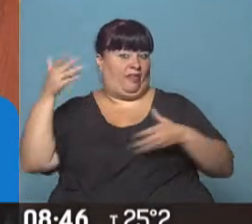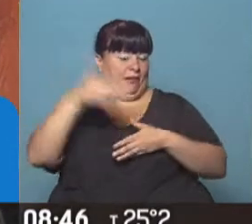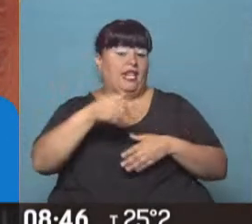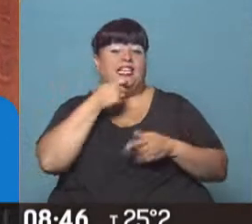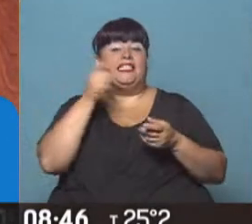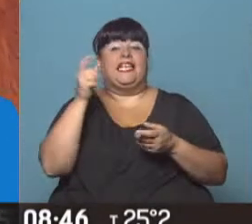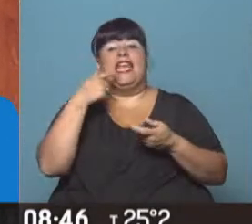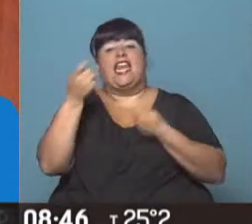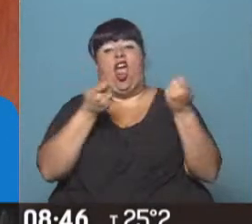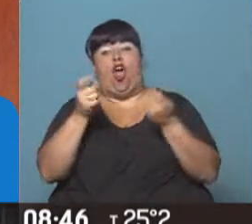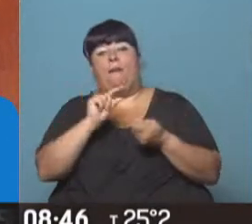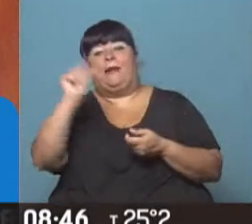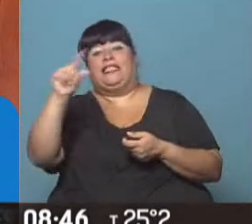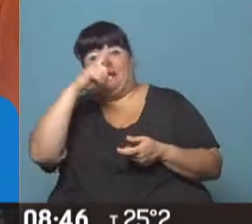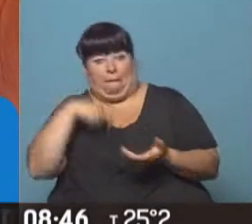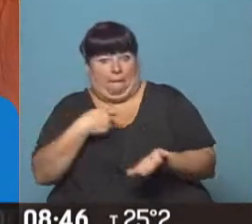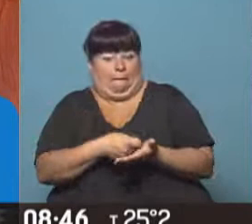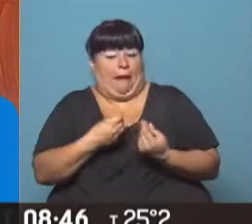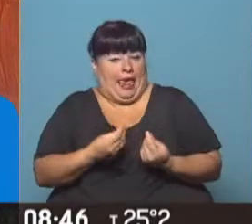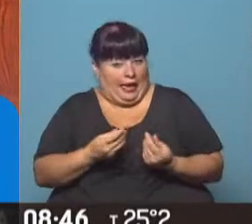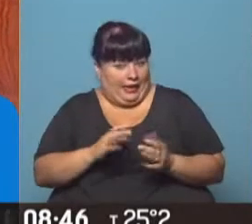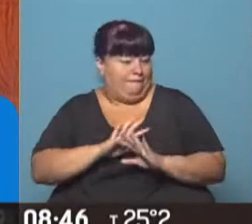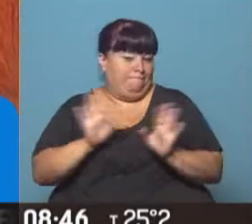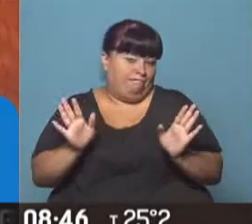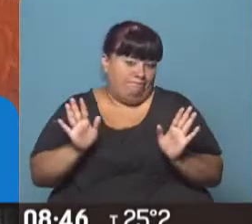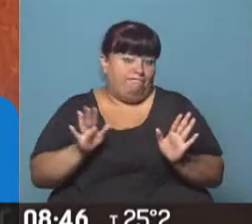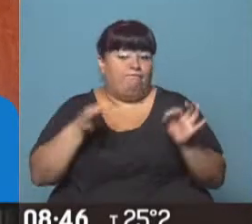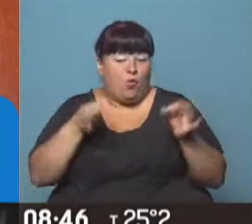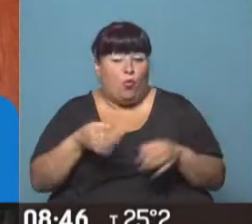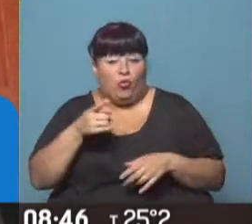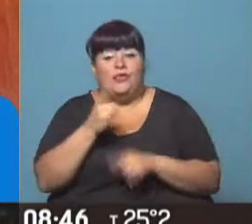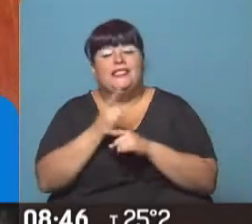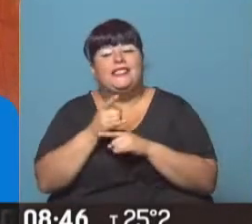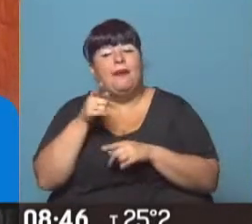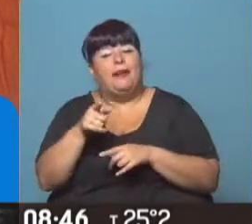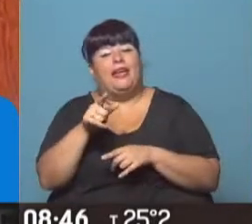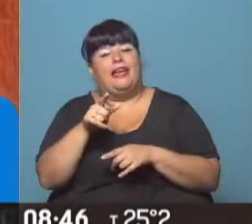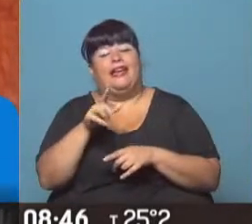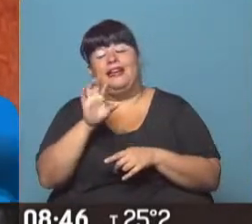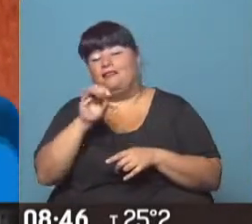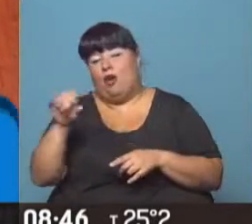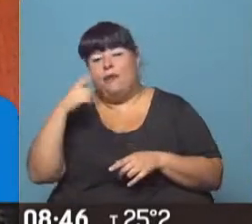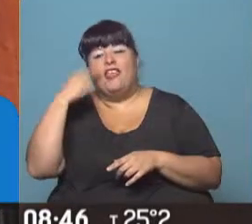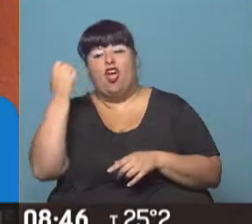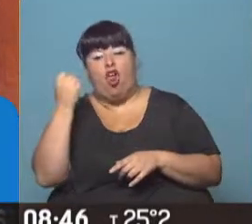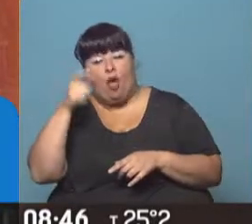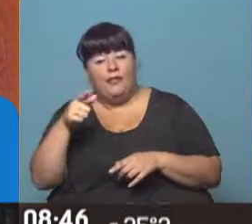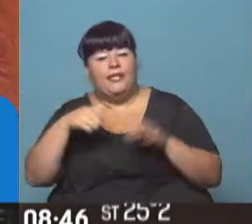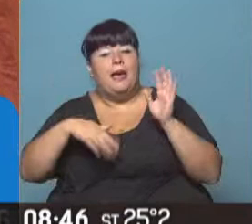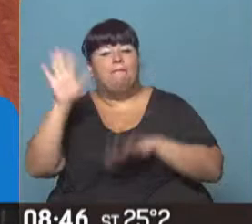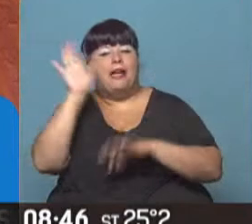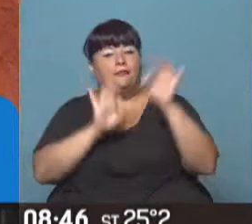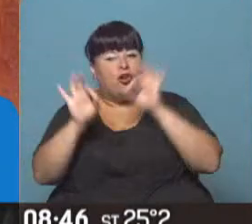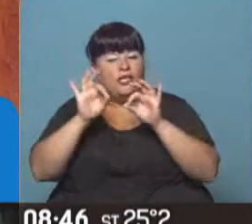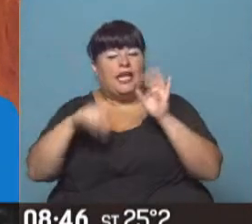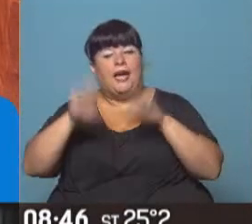negocio es prestarle al Estado, ¿por qué voy a invertir? ¿No? Entonces, justamente siempre está ese trade-off, como dicen los economistas, entre mayor tasa